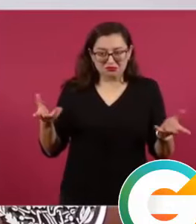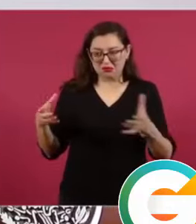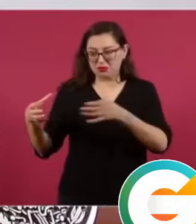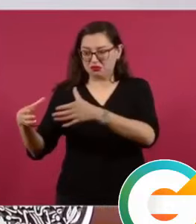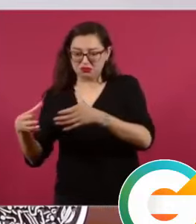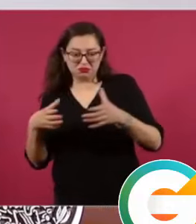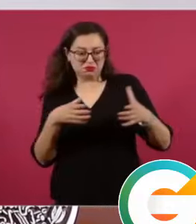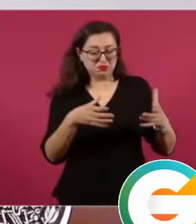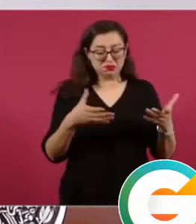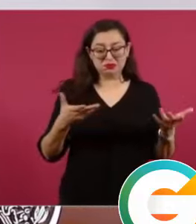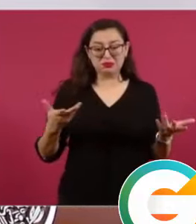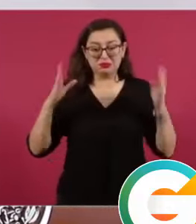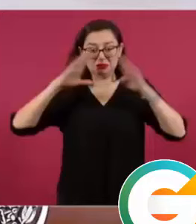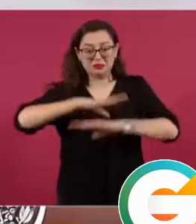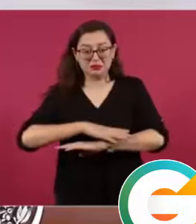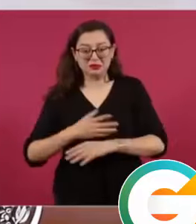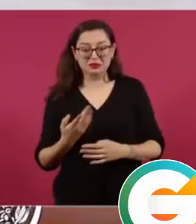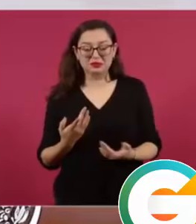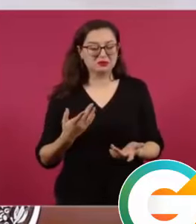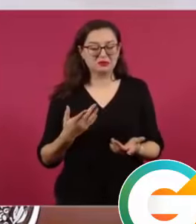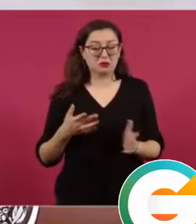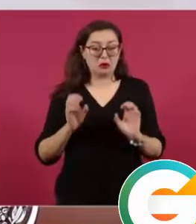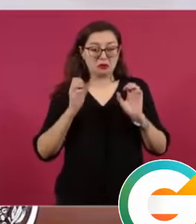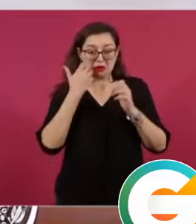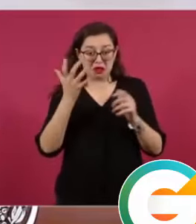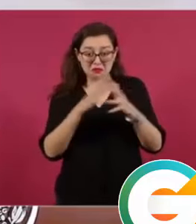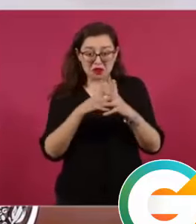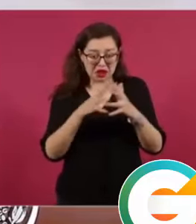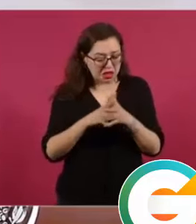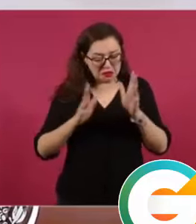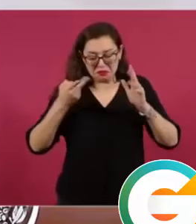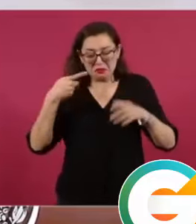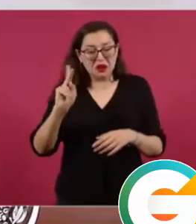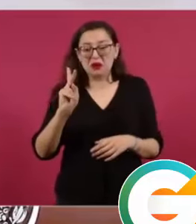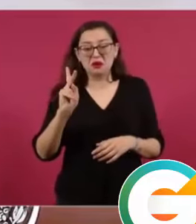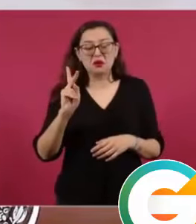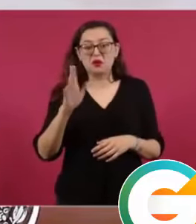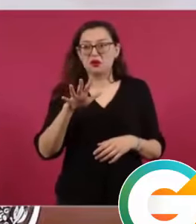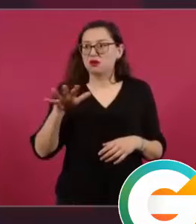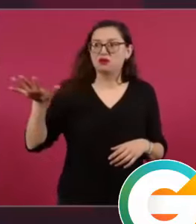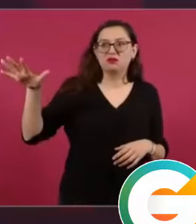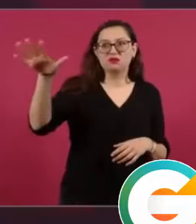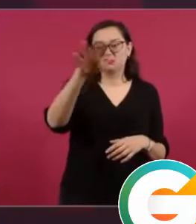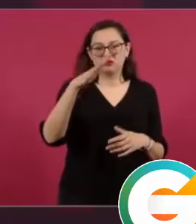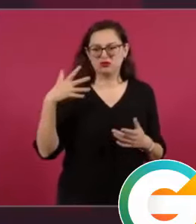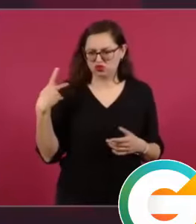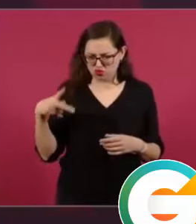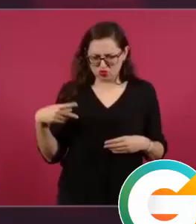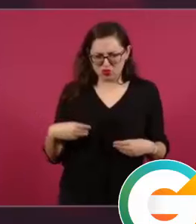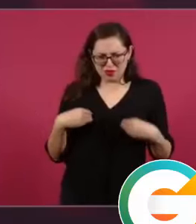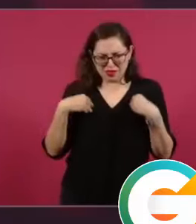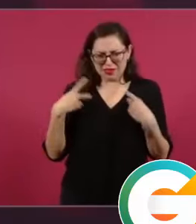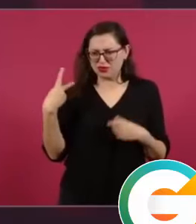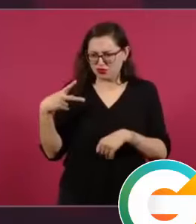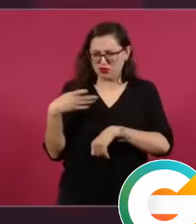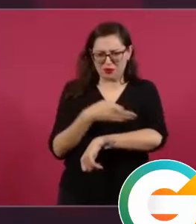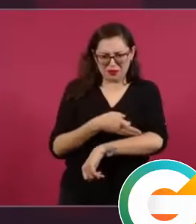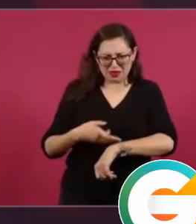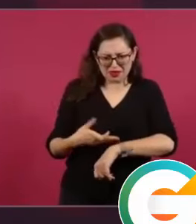que no afecten a la población y que ellos también se cuiden y que cuiden a su